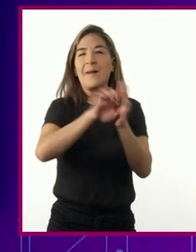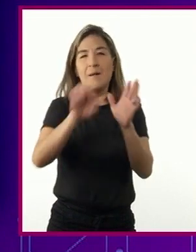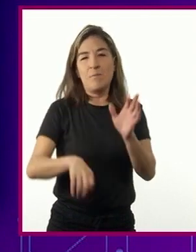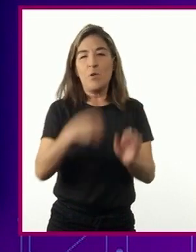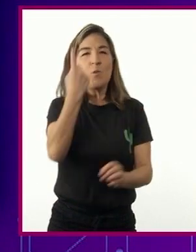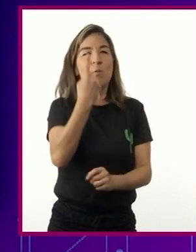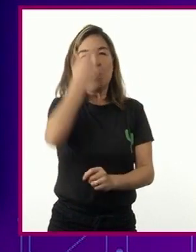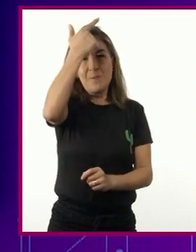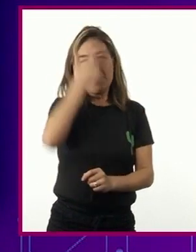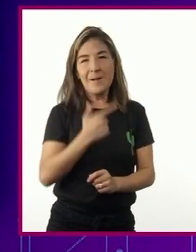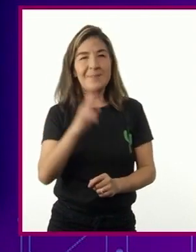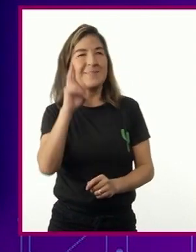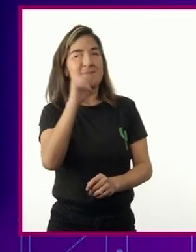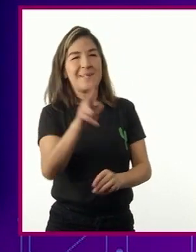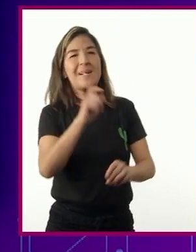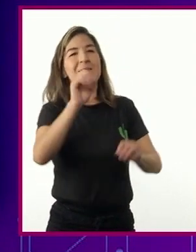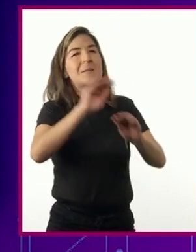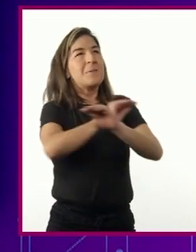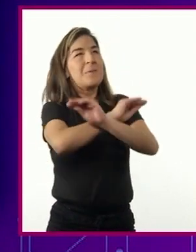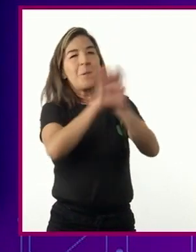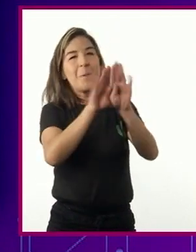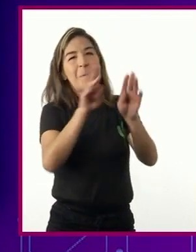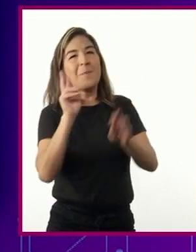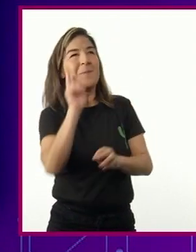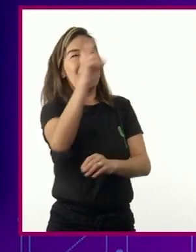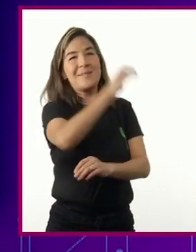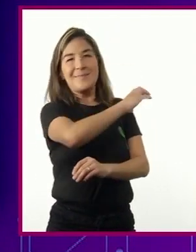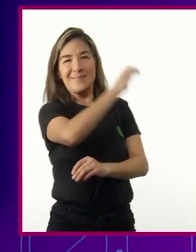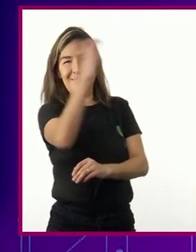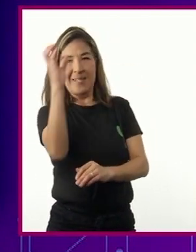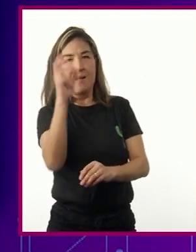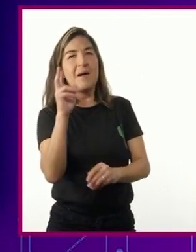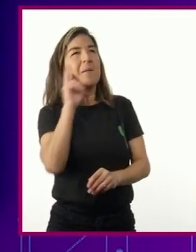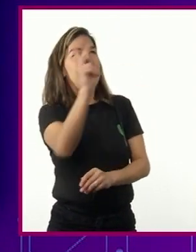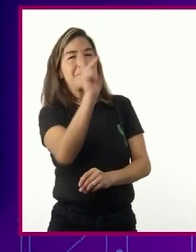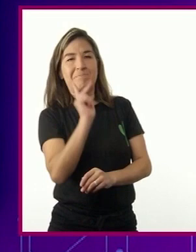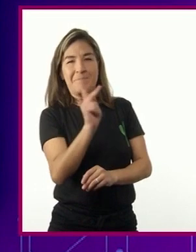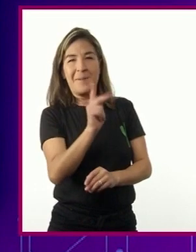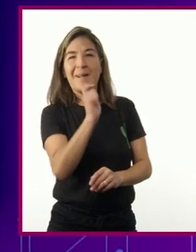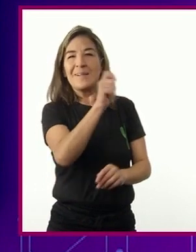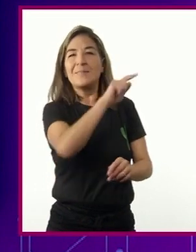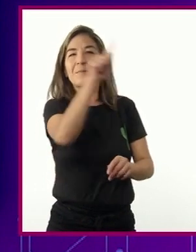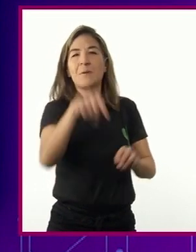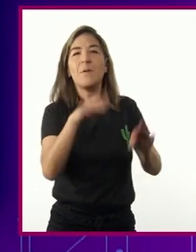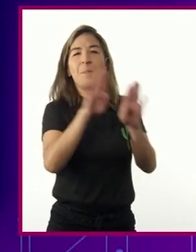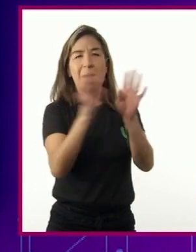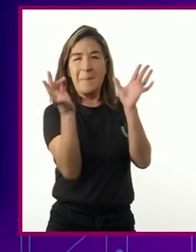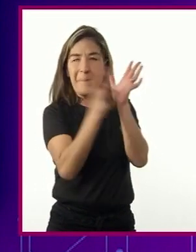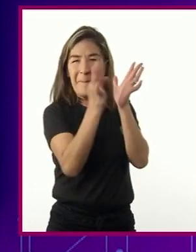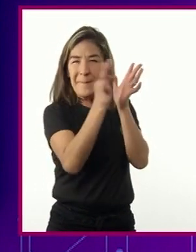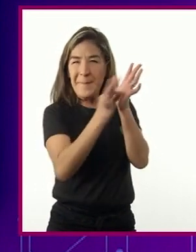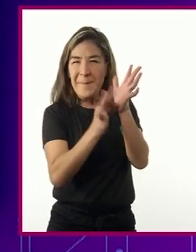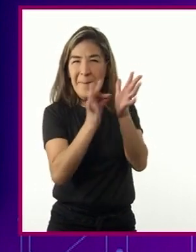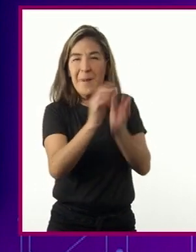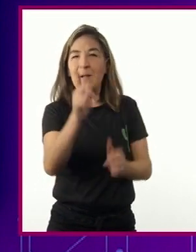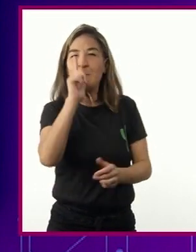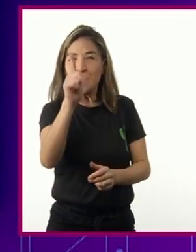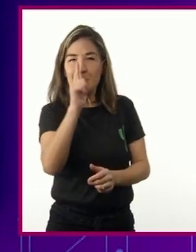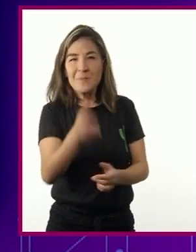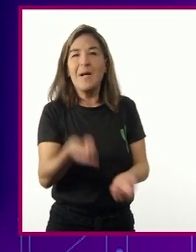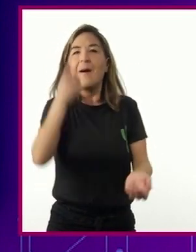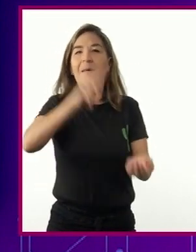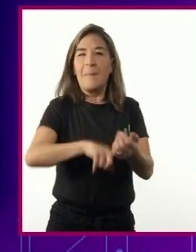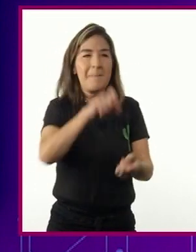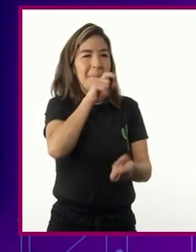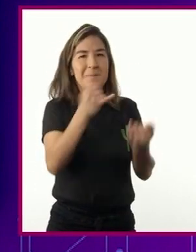noche clara te pones a mirar hacia el cielo, te parecerá que todos estos puntitos de luz se encuentran a